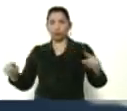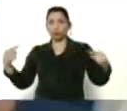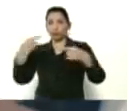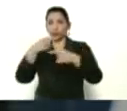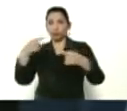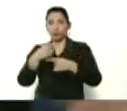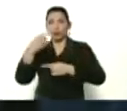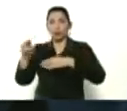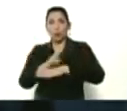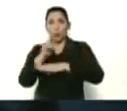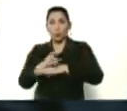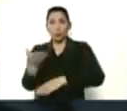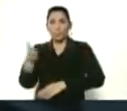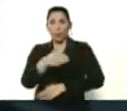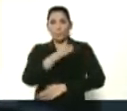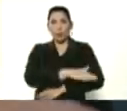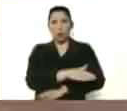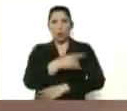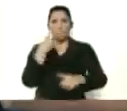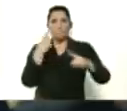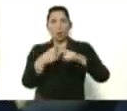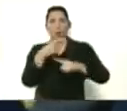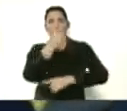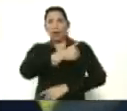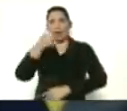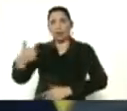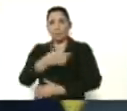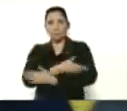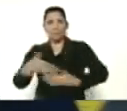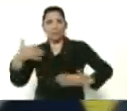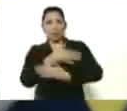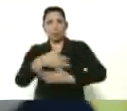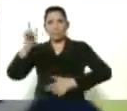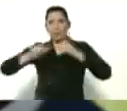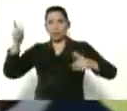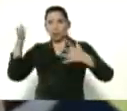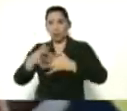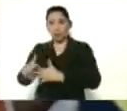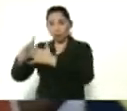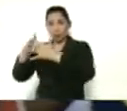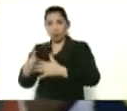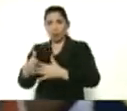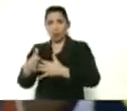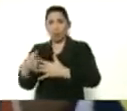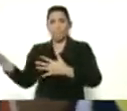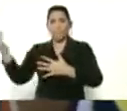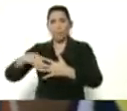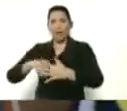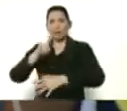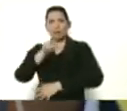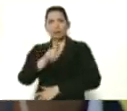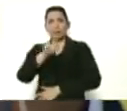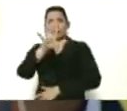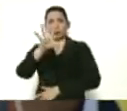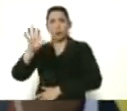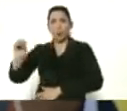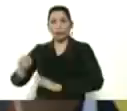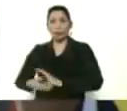la letalidad por cada millón de habitantes. Estados Unidos tiene una letalidad de más de